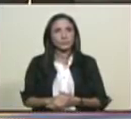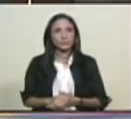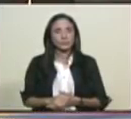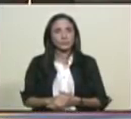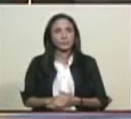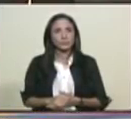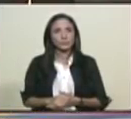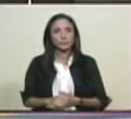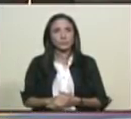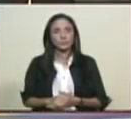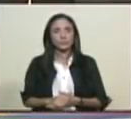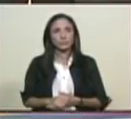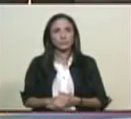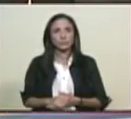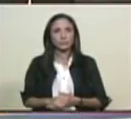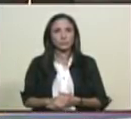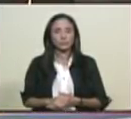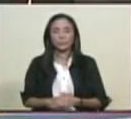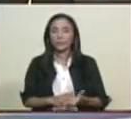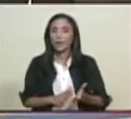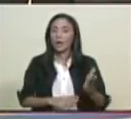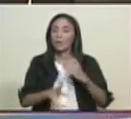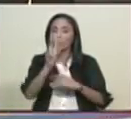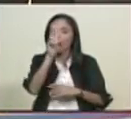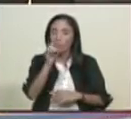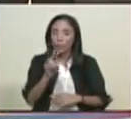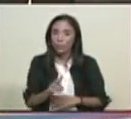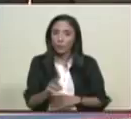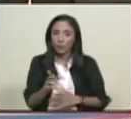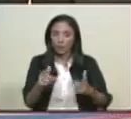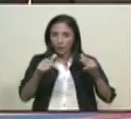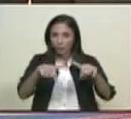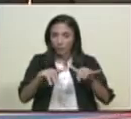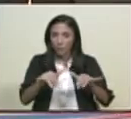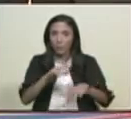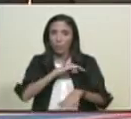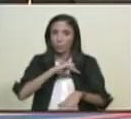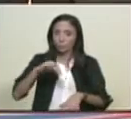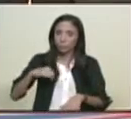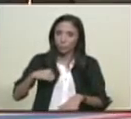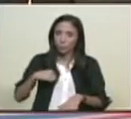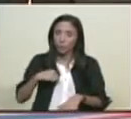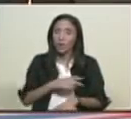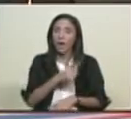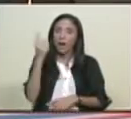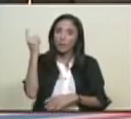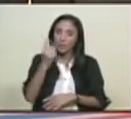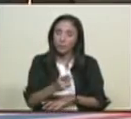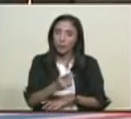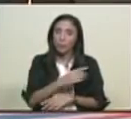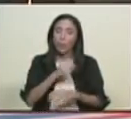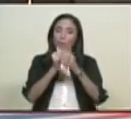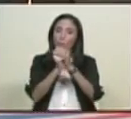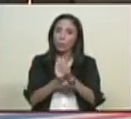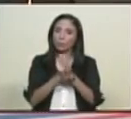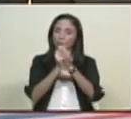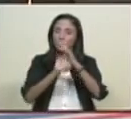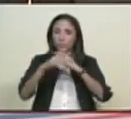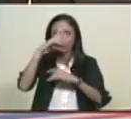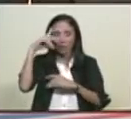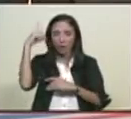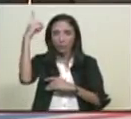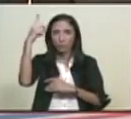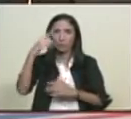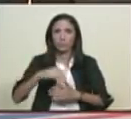Nosotros, todos los días, hombres y mujeres, debemos llenarnos de las bendiciones que nos da nuestro